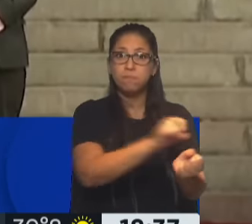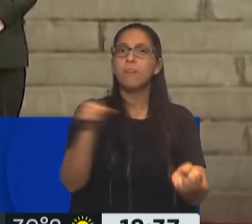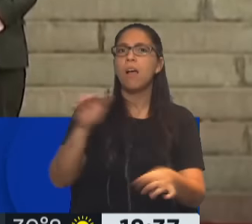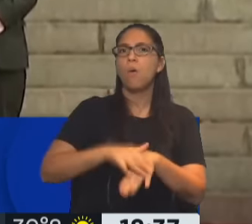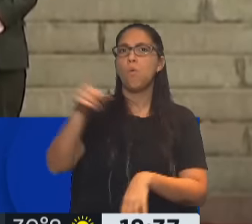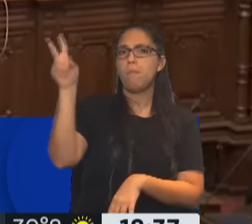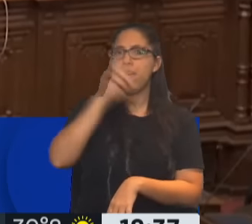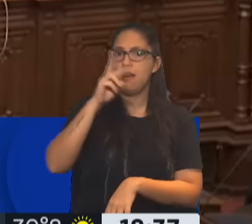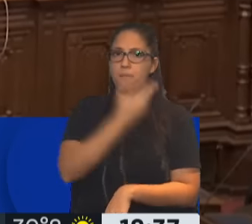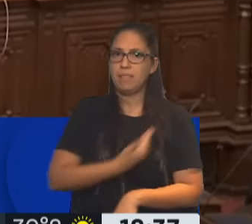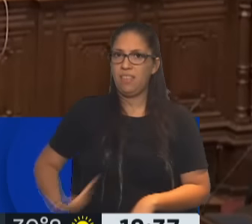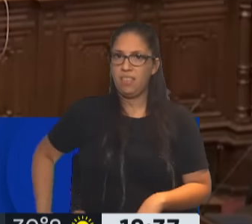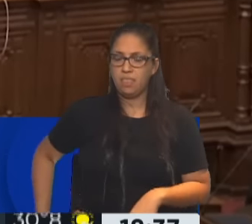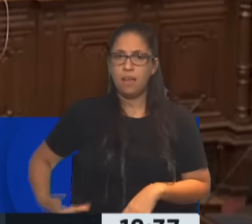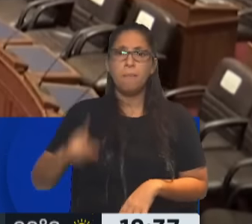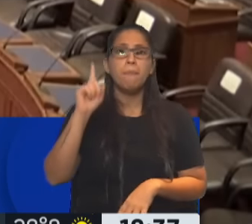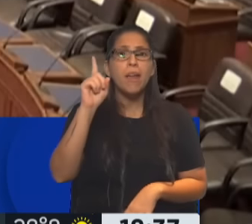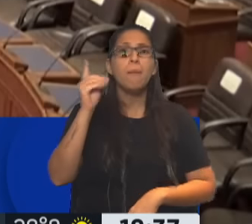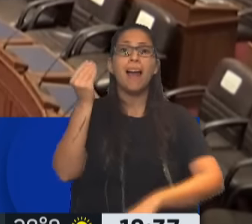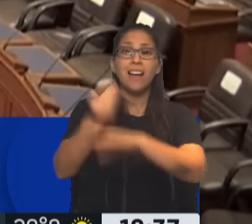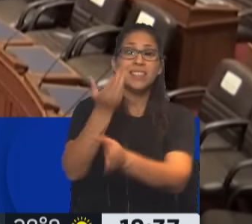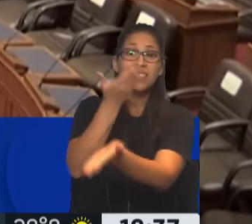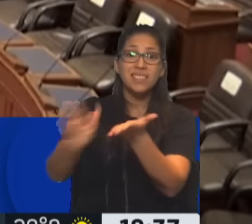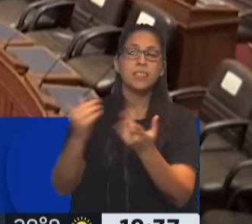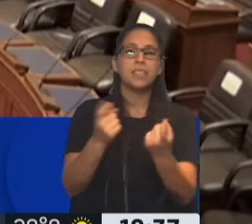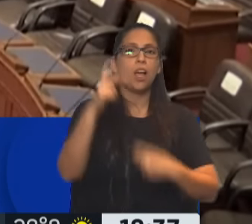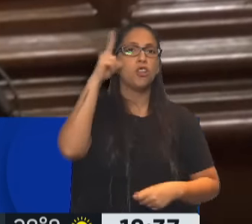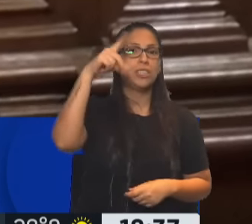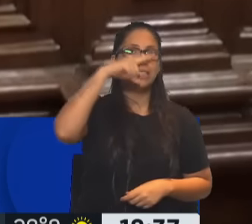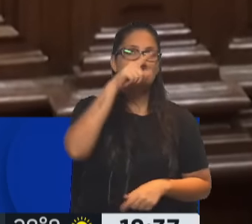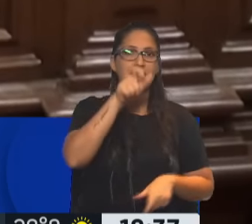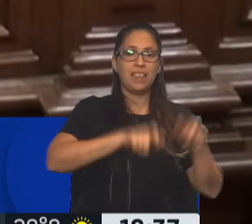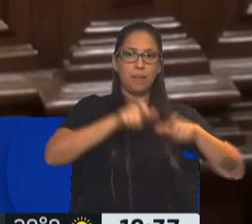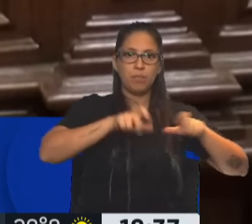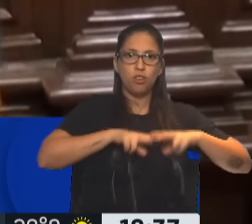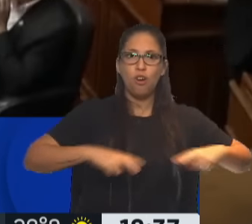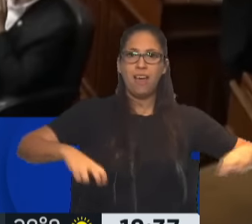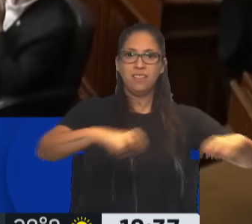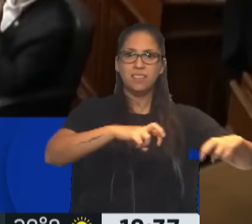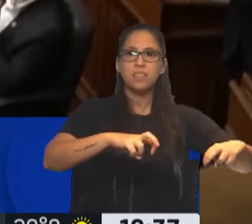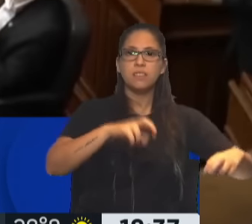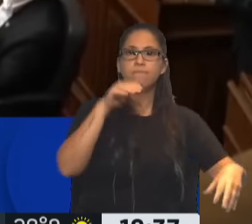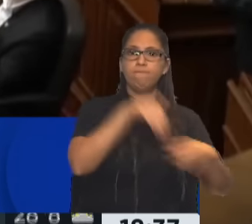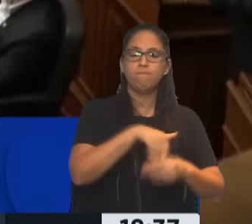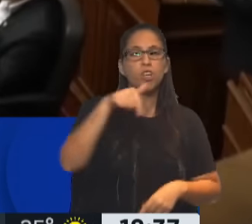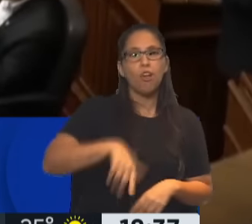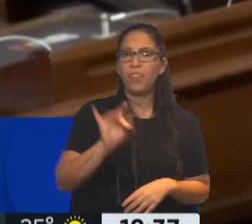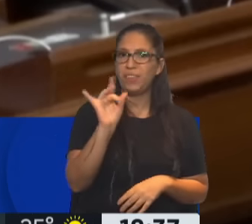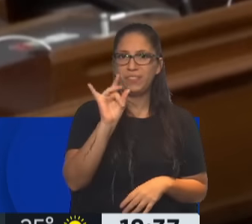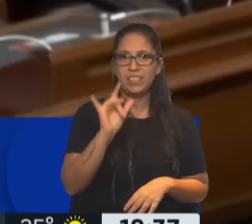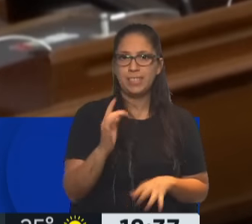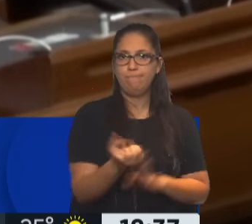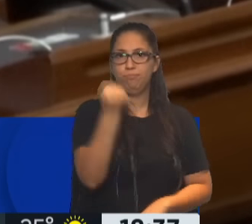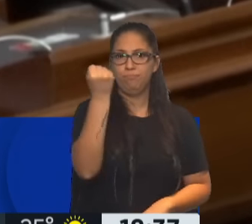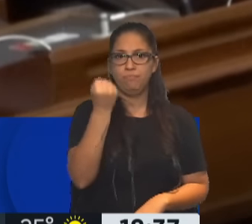que prospere la destitución, se necesita el voto de 87 congresistas, un número difícil de garantizar en la actual coyuntura legislativa.